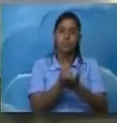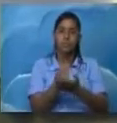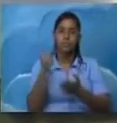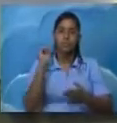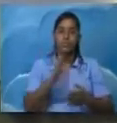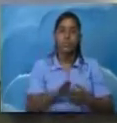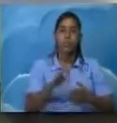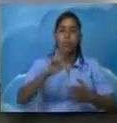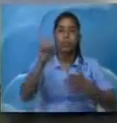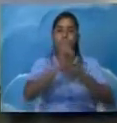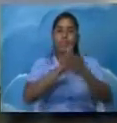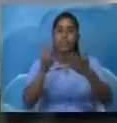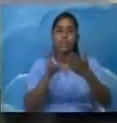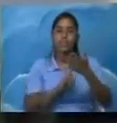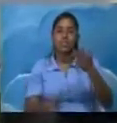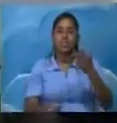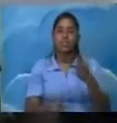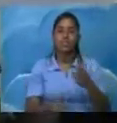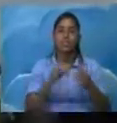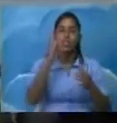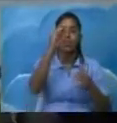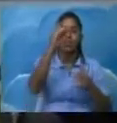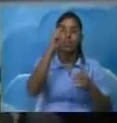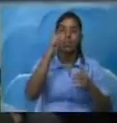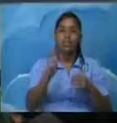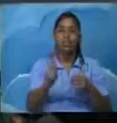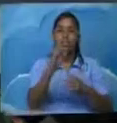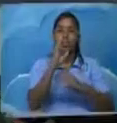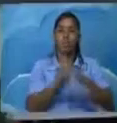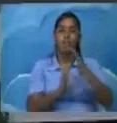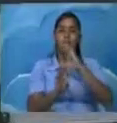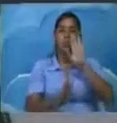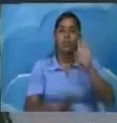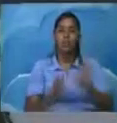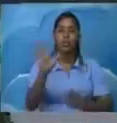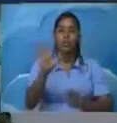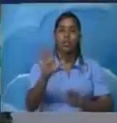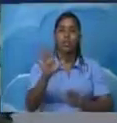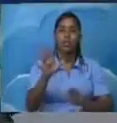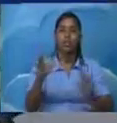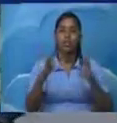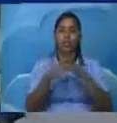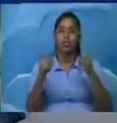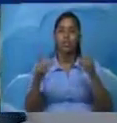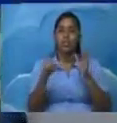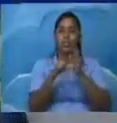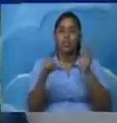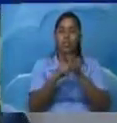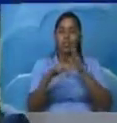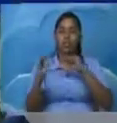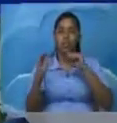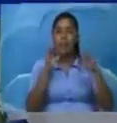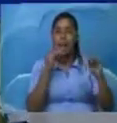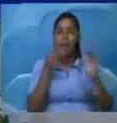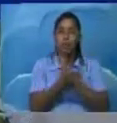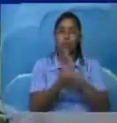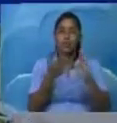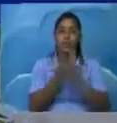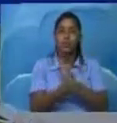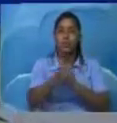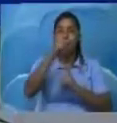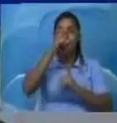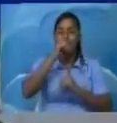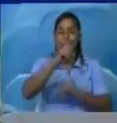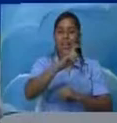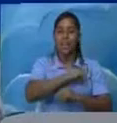Estamos leyendo en Deuteronomio capítulo 15, donde habla acerca del año